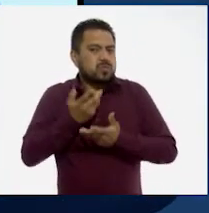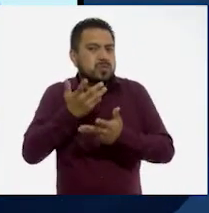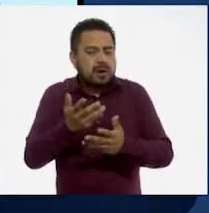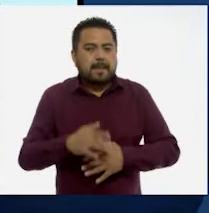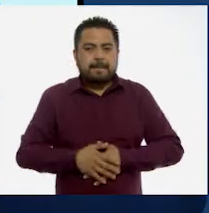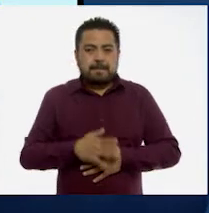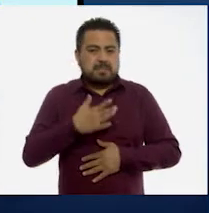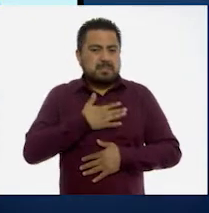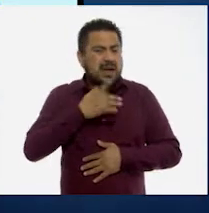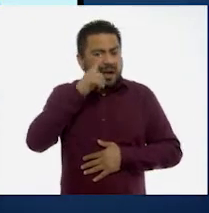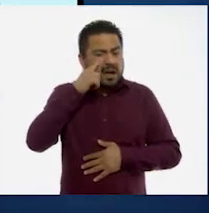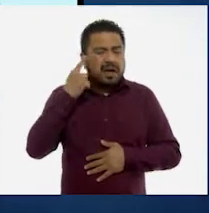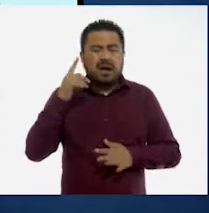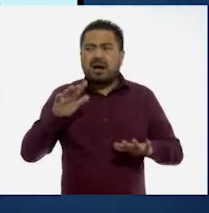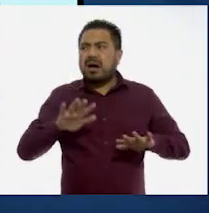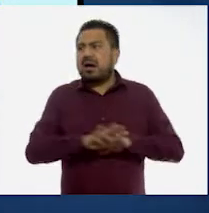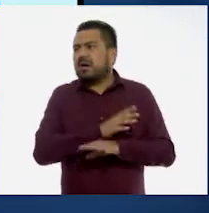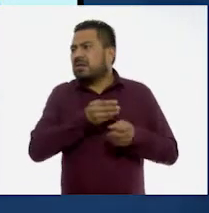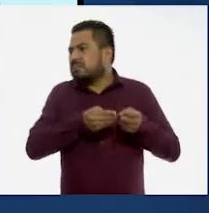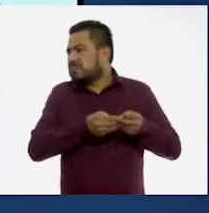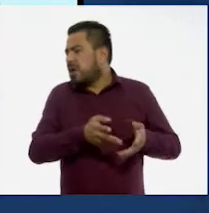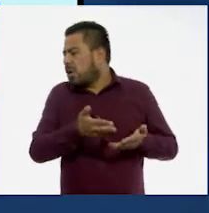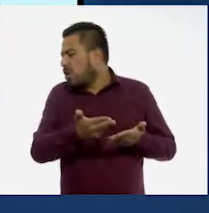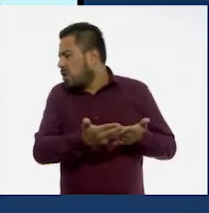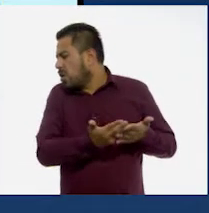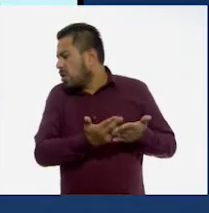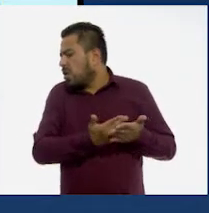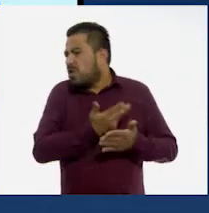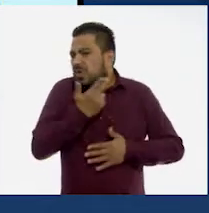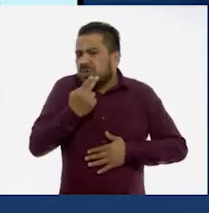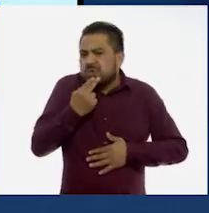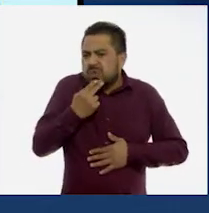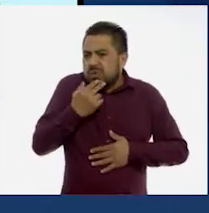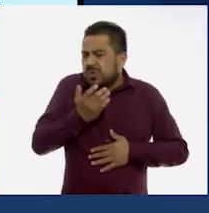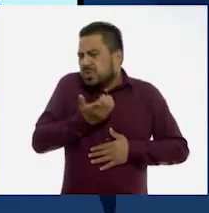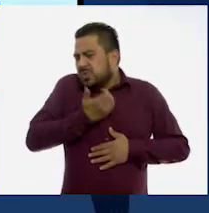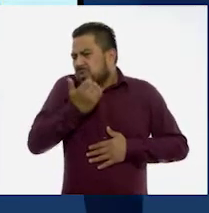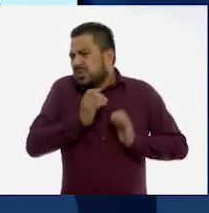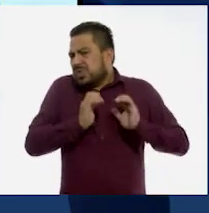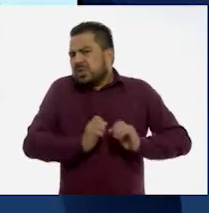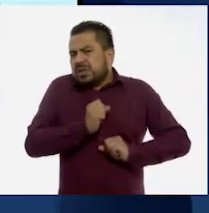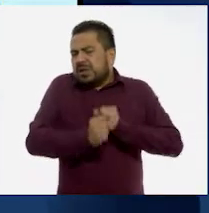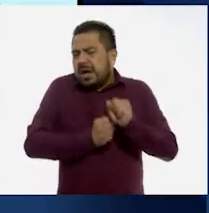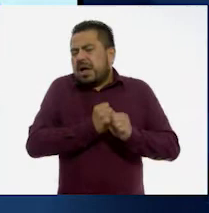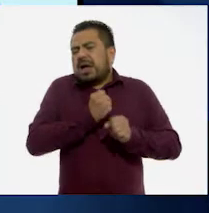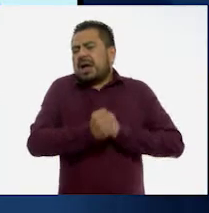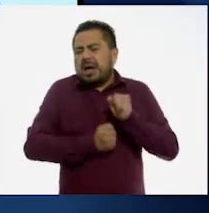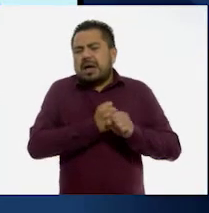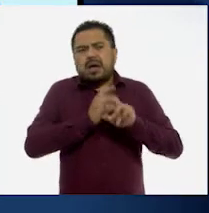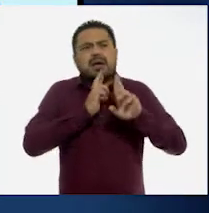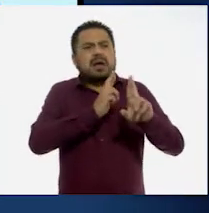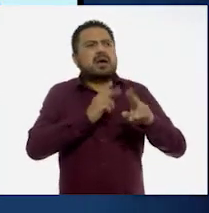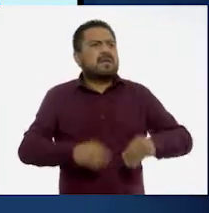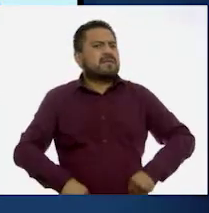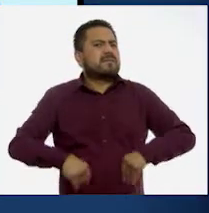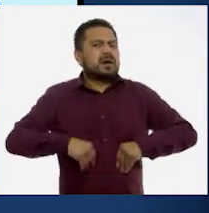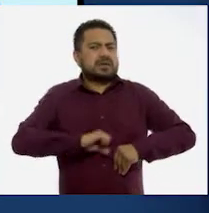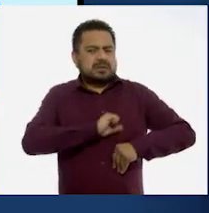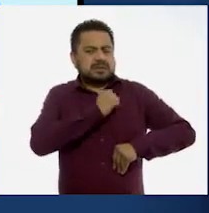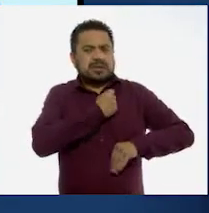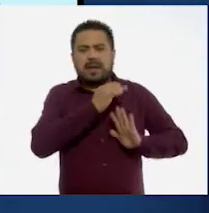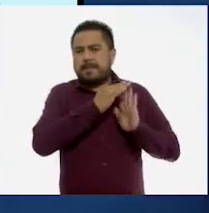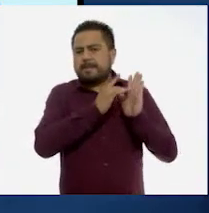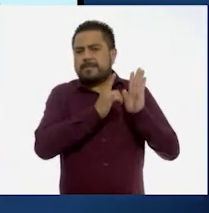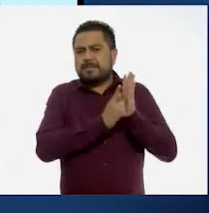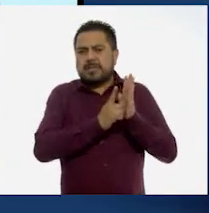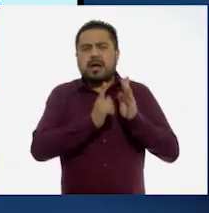Mis mejillas han perdido aquel tono rosado que conservaba a pesar de mis años, resultado de una vida sana,